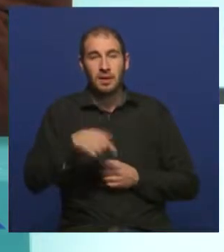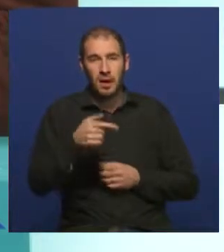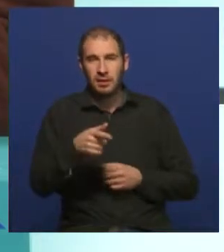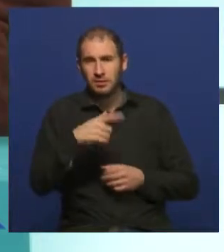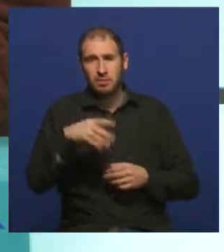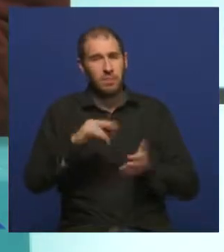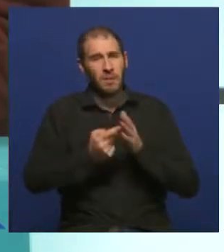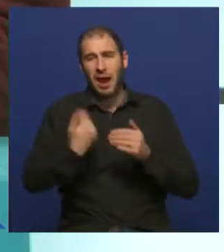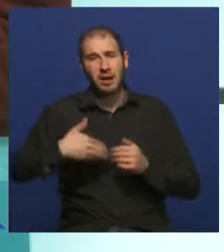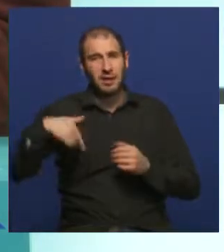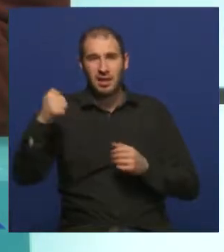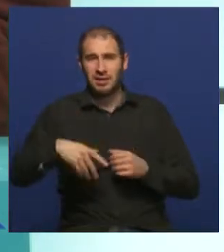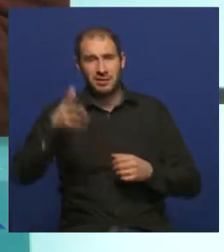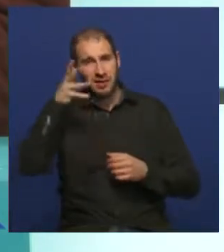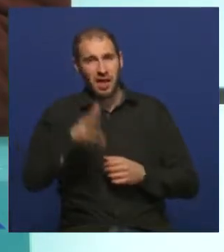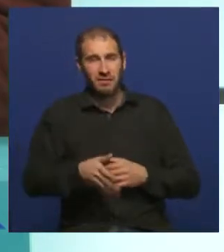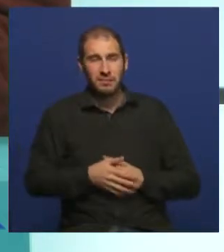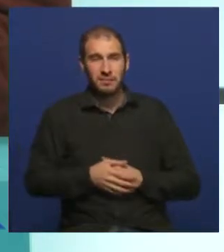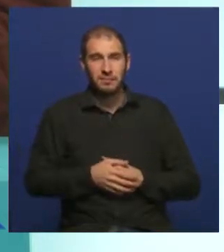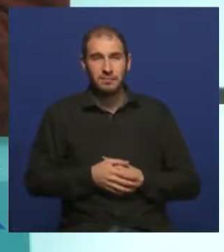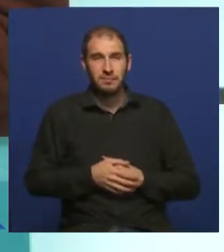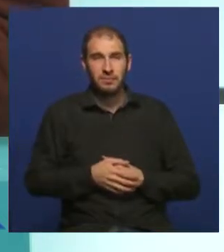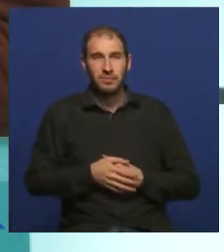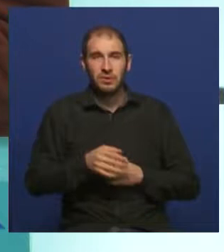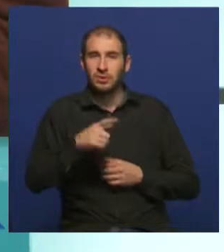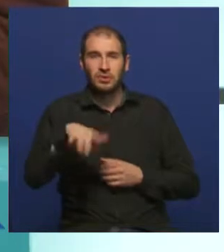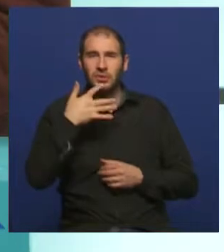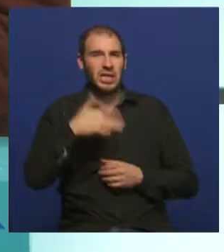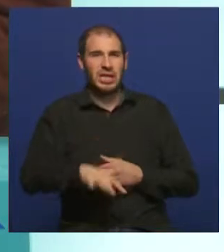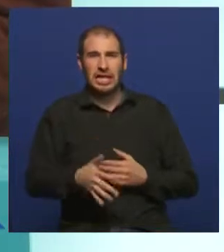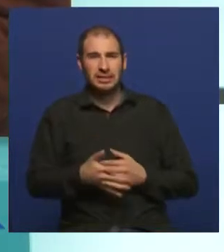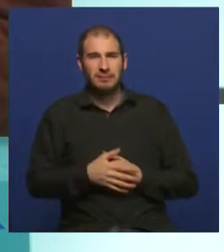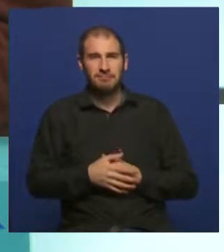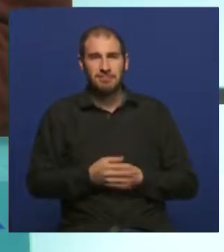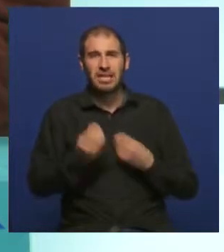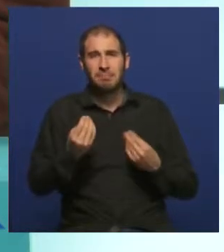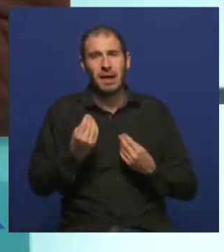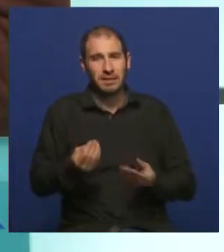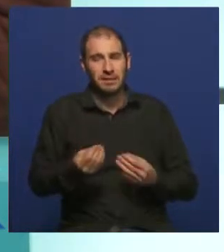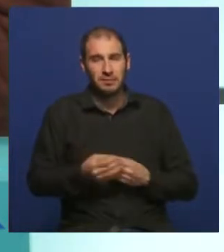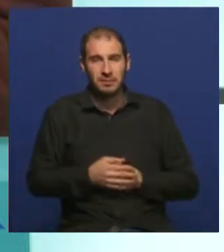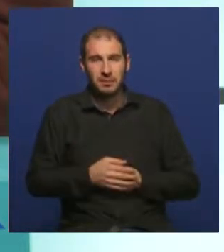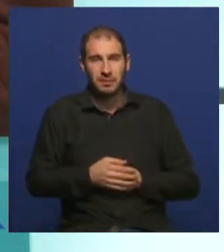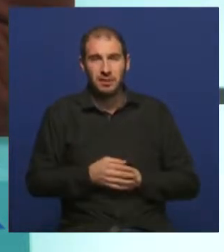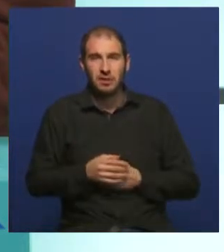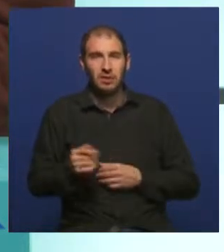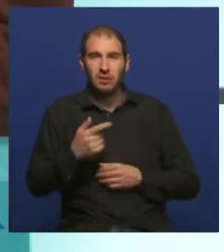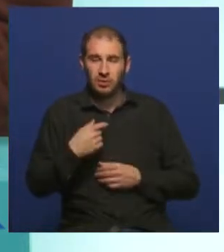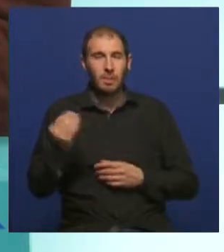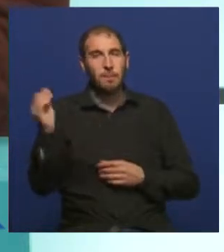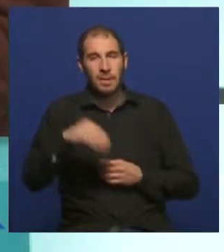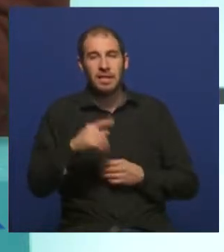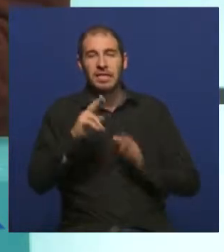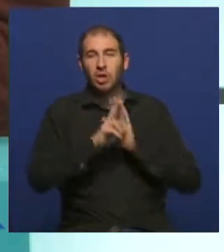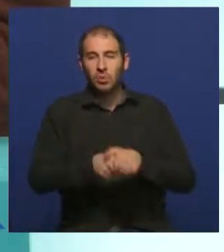tapando en Argentina, que es tremendo, Sí, es tremendo. Que no podemos entender qué pasa, y nos sumamos al Ni